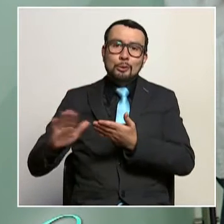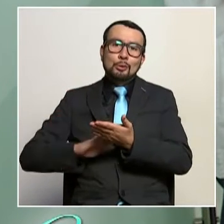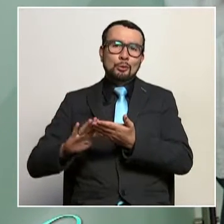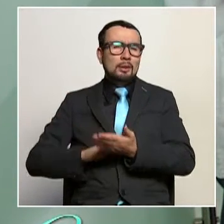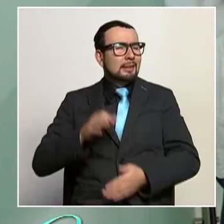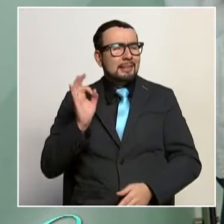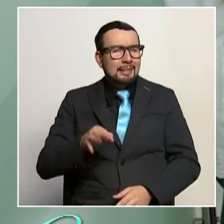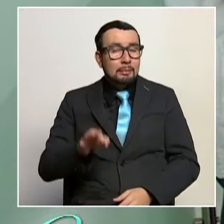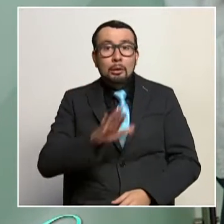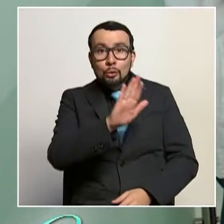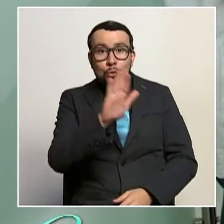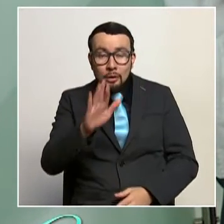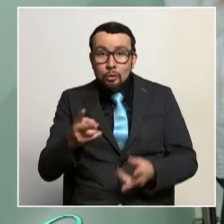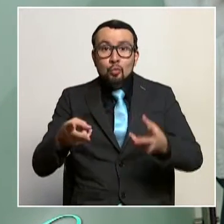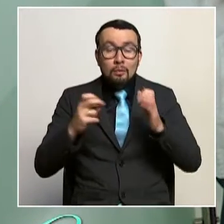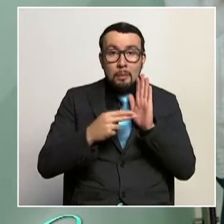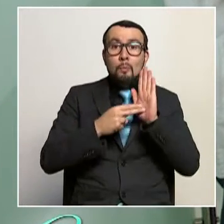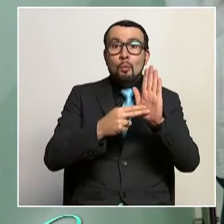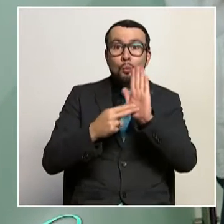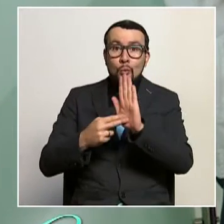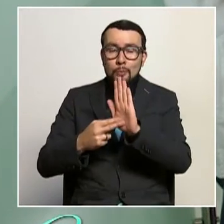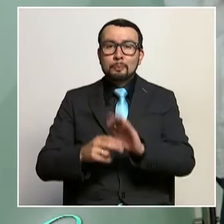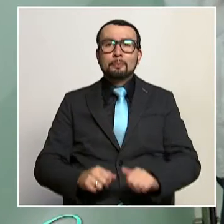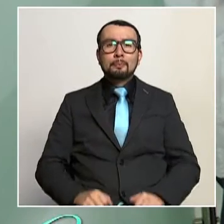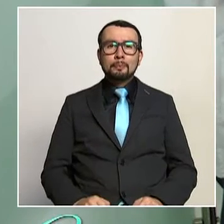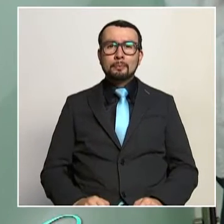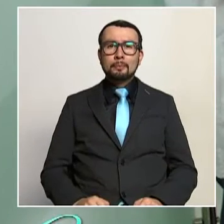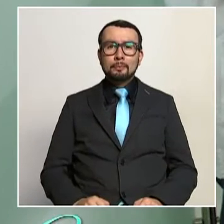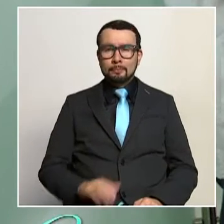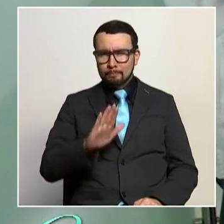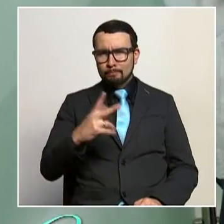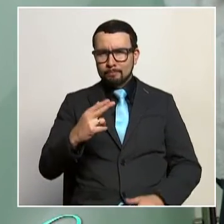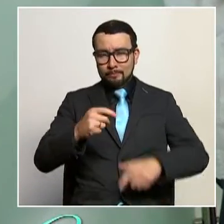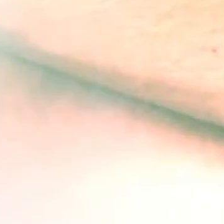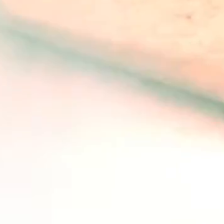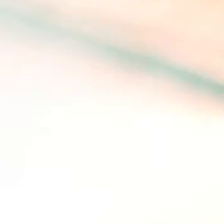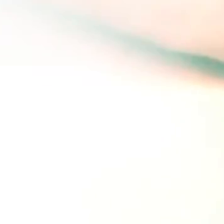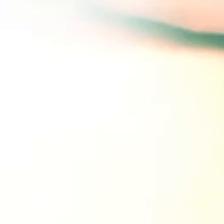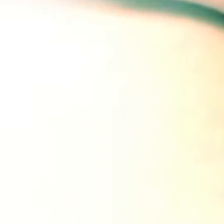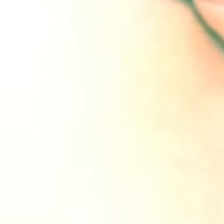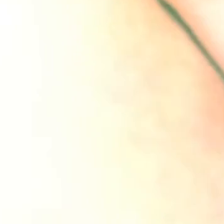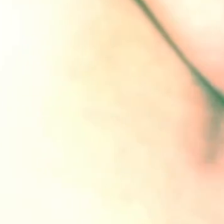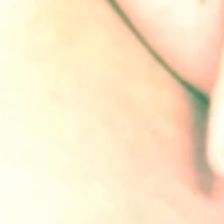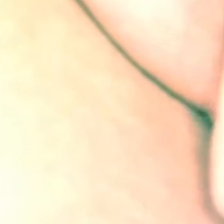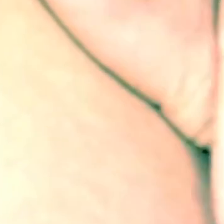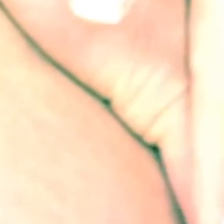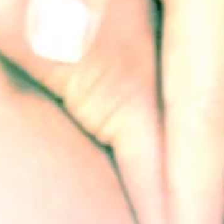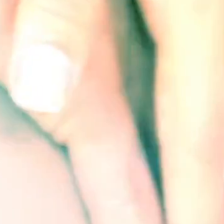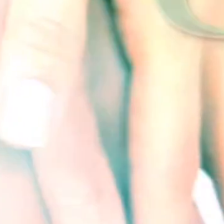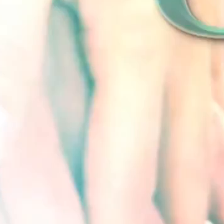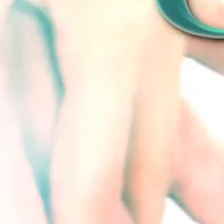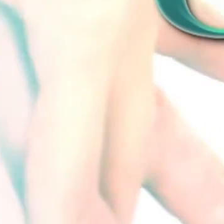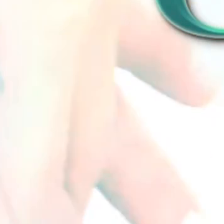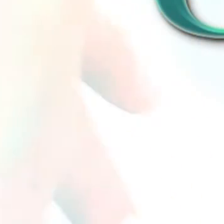con ustedes en nuevas ediciones de Conexión Vital. Vamos a este corte comercial.